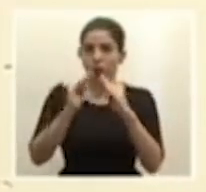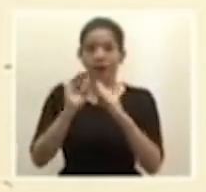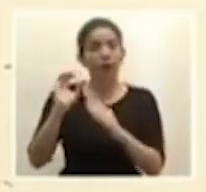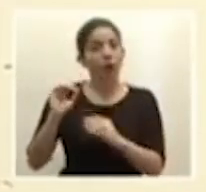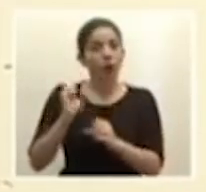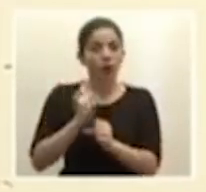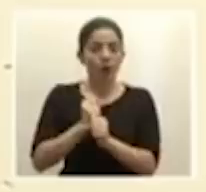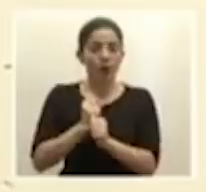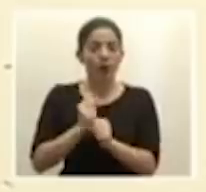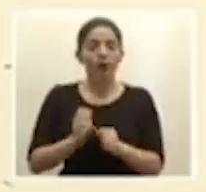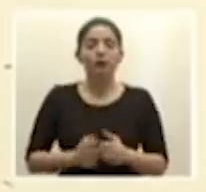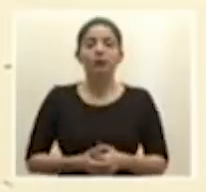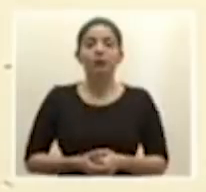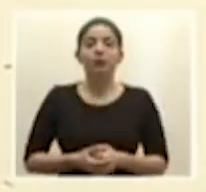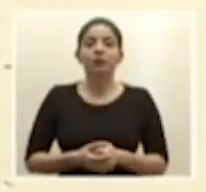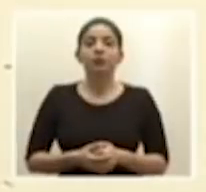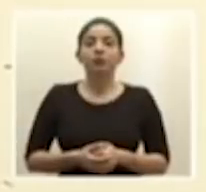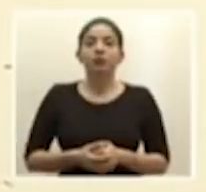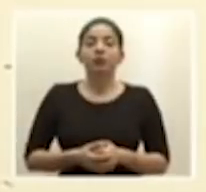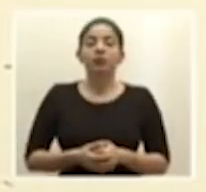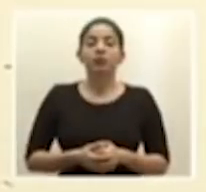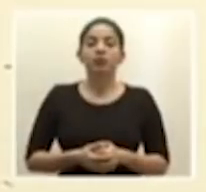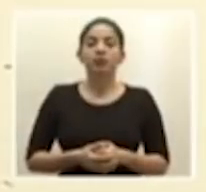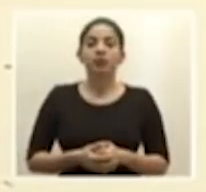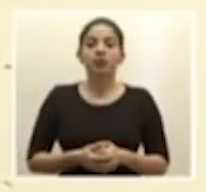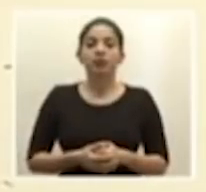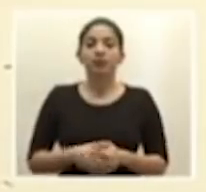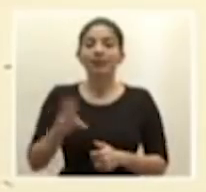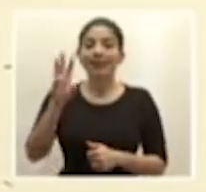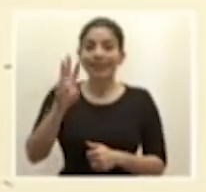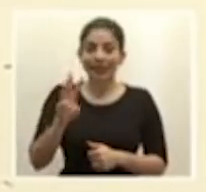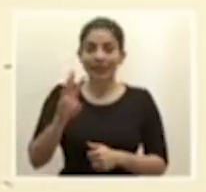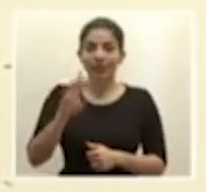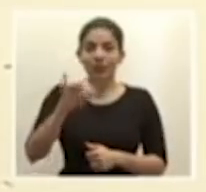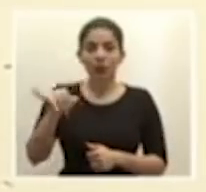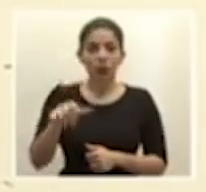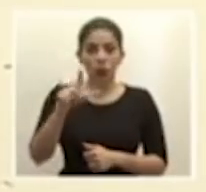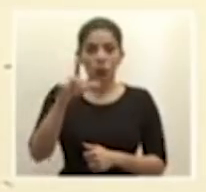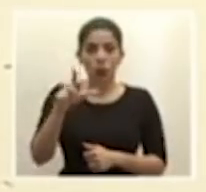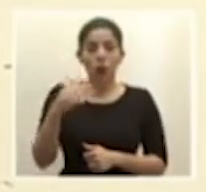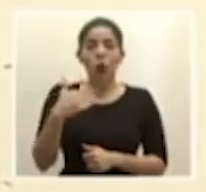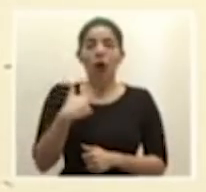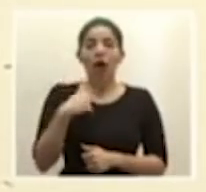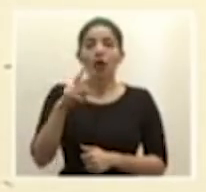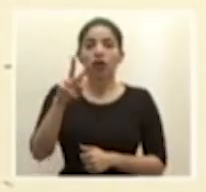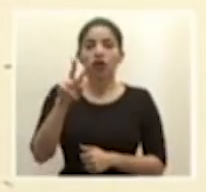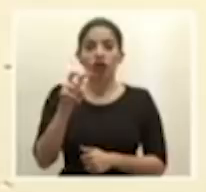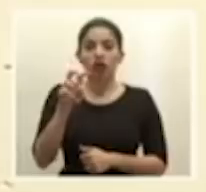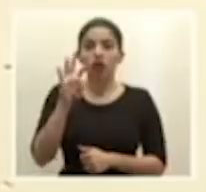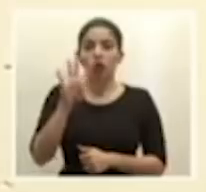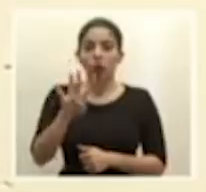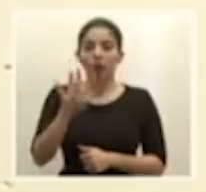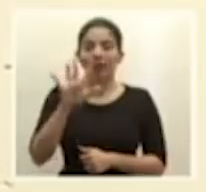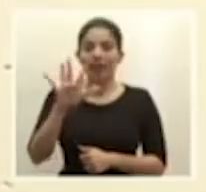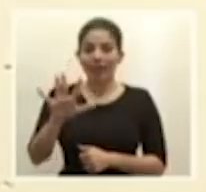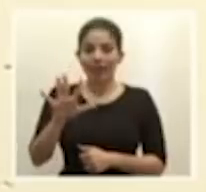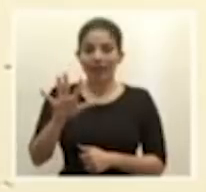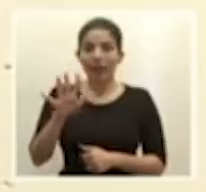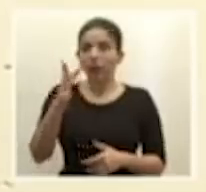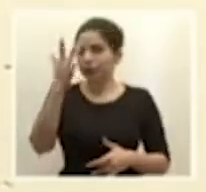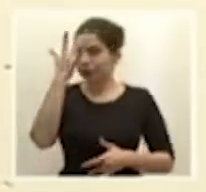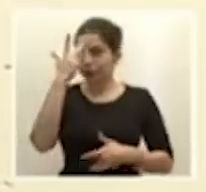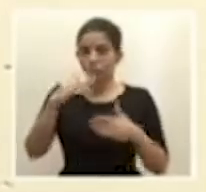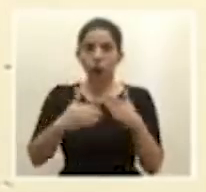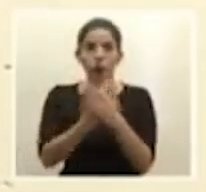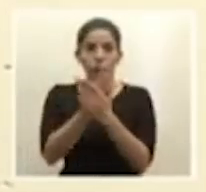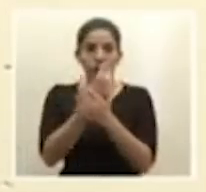trabajo. Al ser 6 de julio, se registran 245 casos nuevos